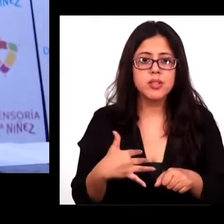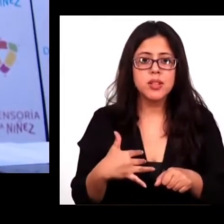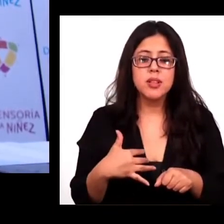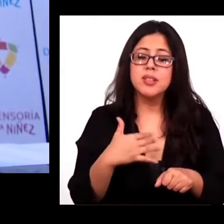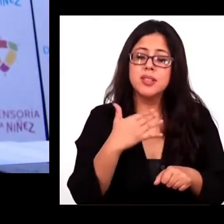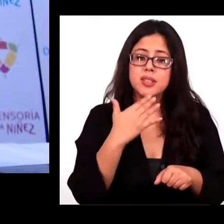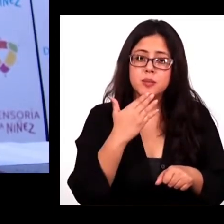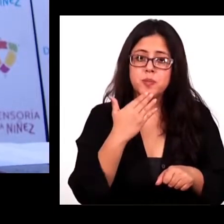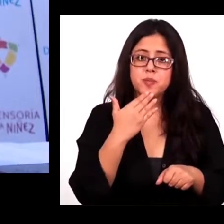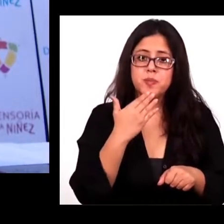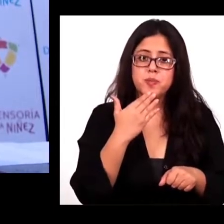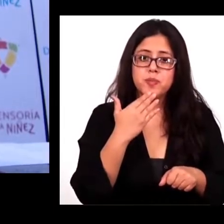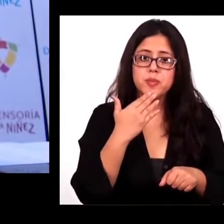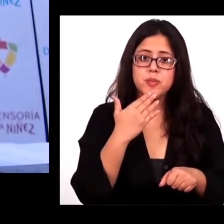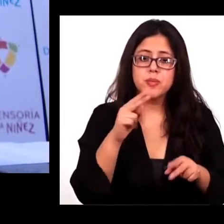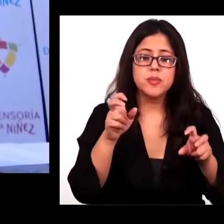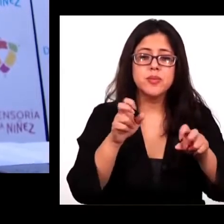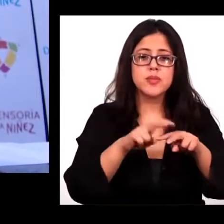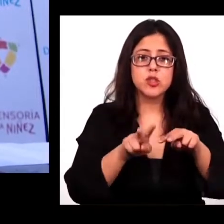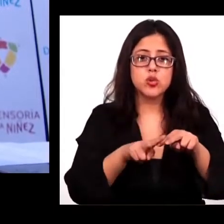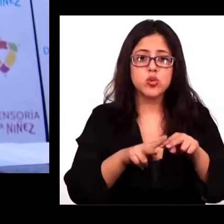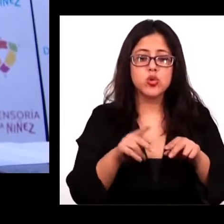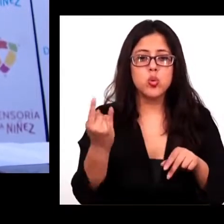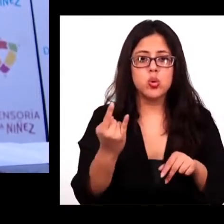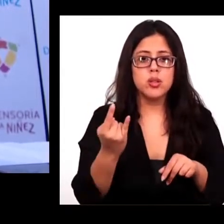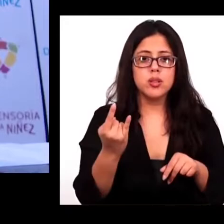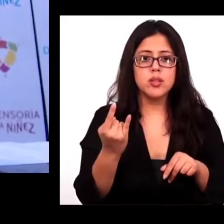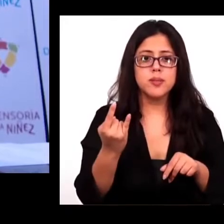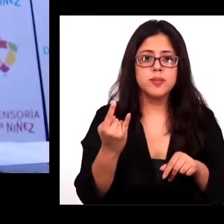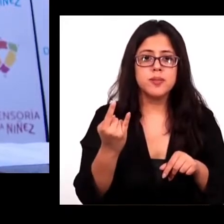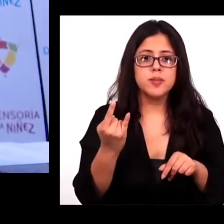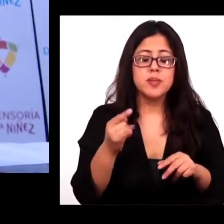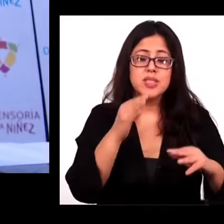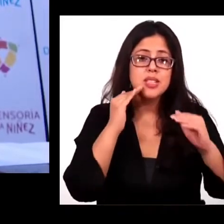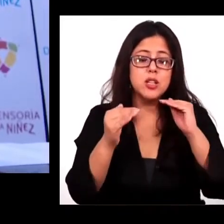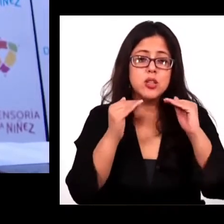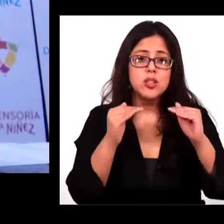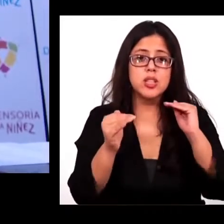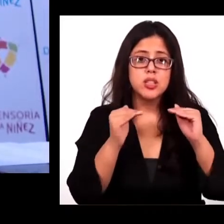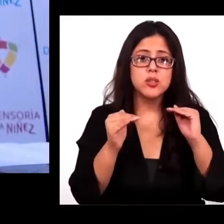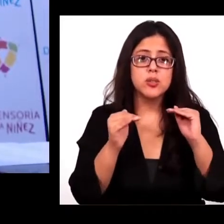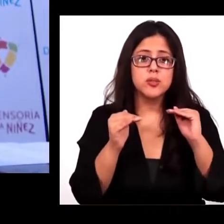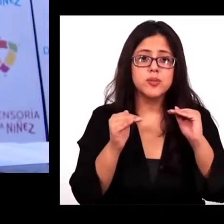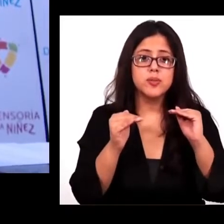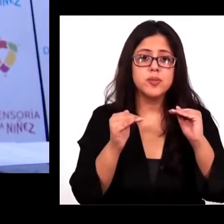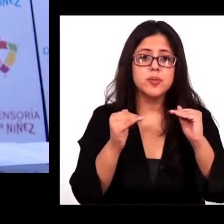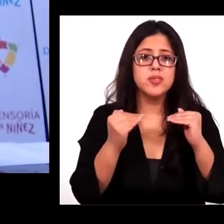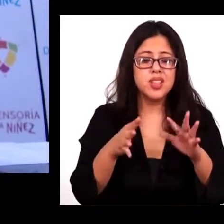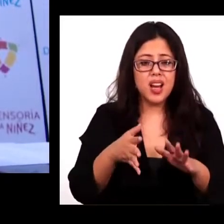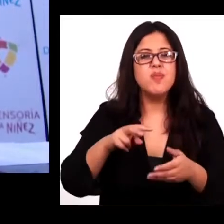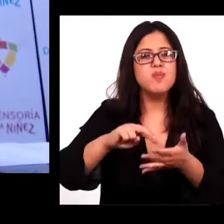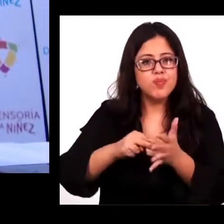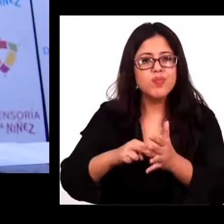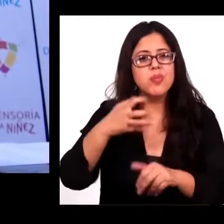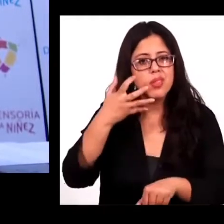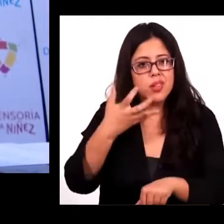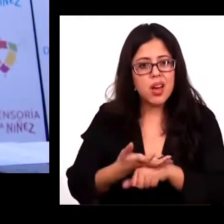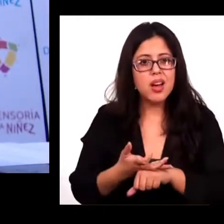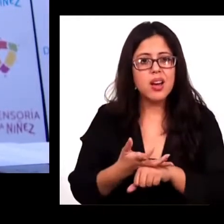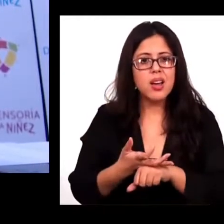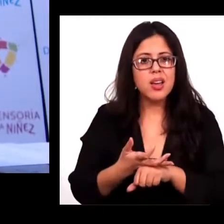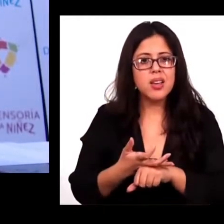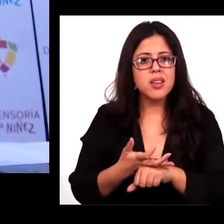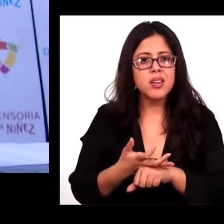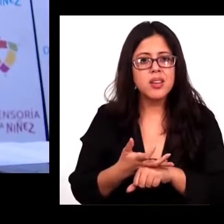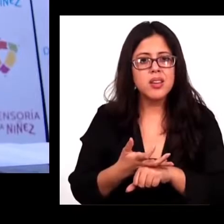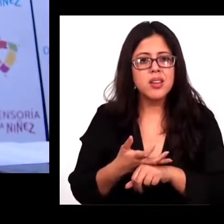también las instancias de reparación que son urgentes. Los niños están teniendo permanentes problemas asociados a la ocurrencia de